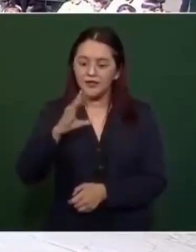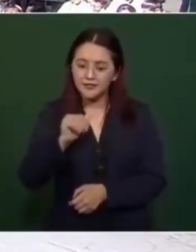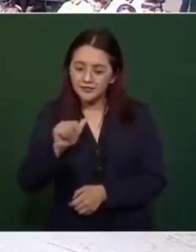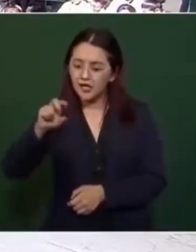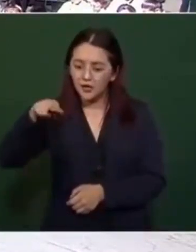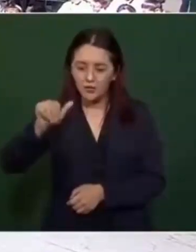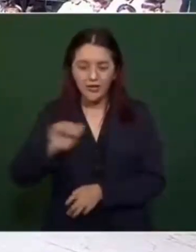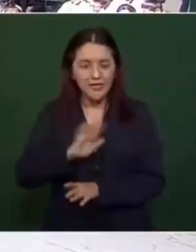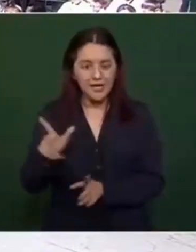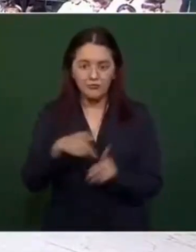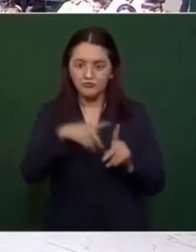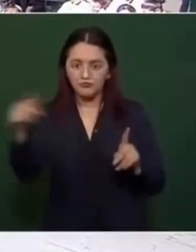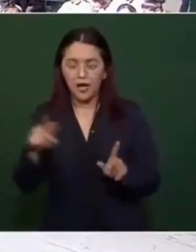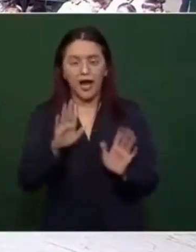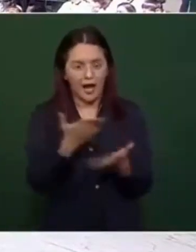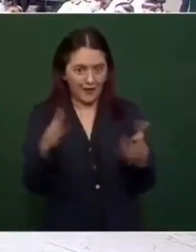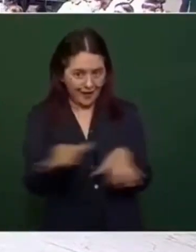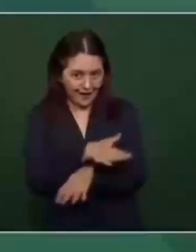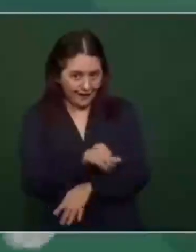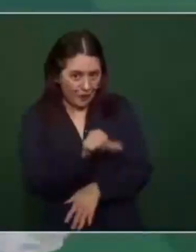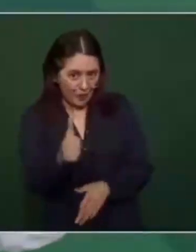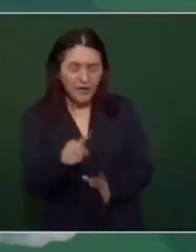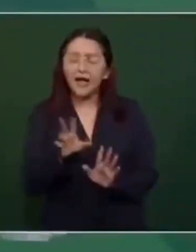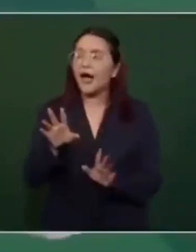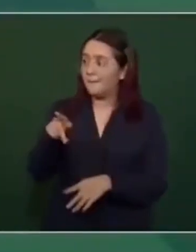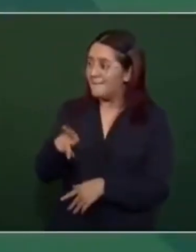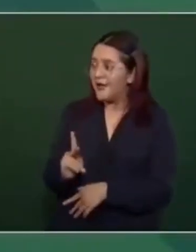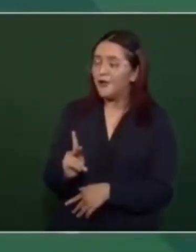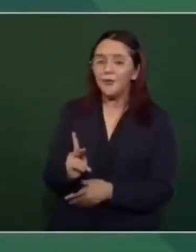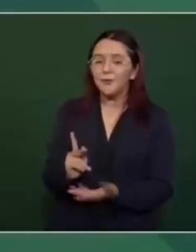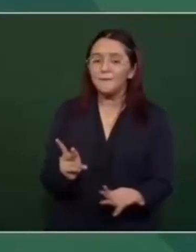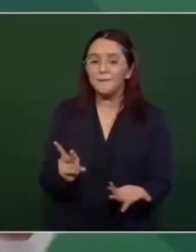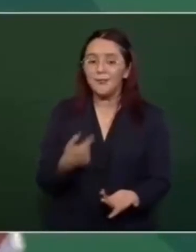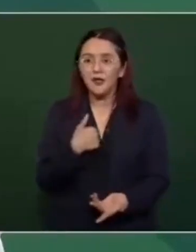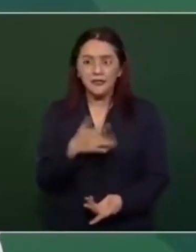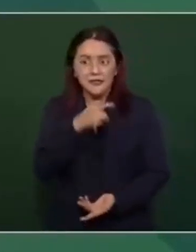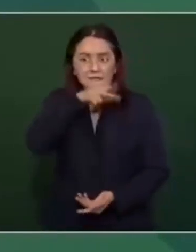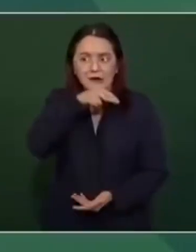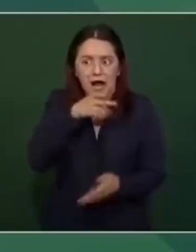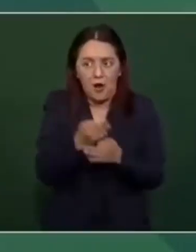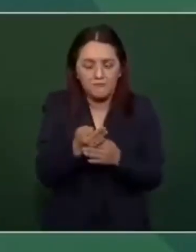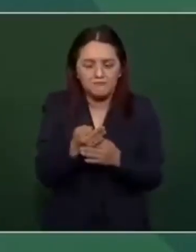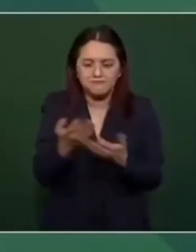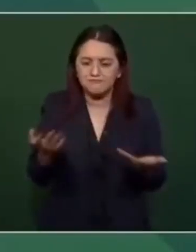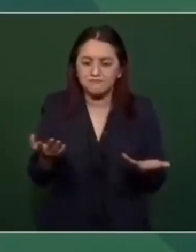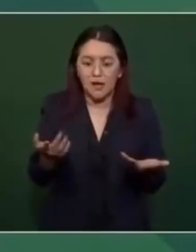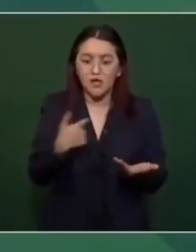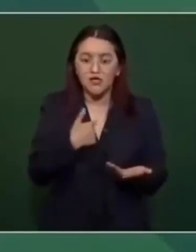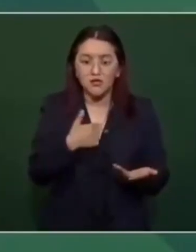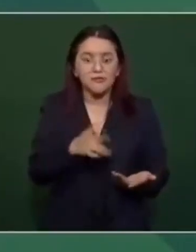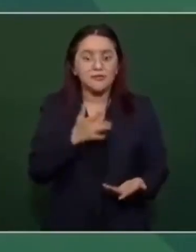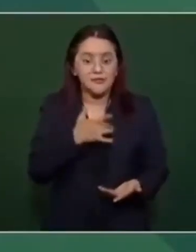es otra cosa, definitivamente. Sí, ¿no? Pero no es que me preocupe ahora. Me